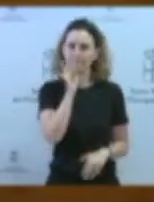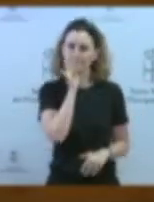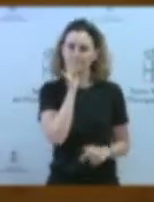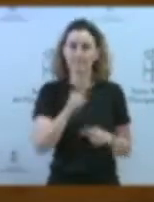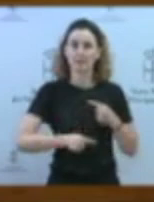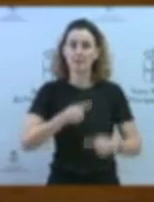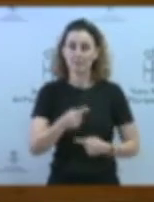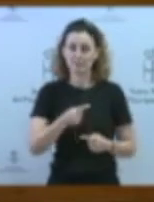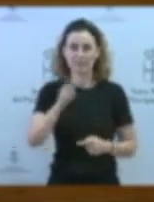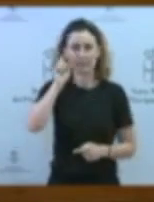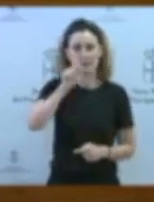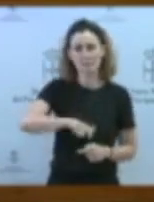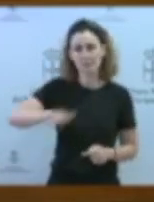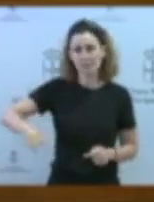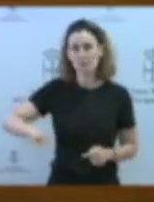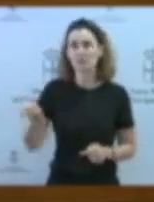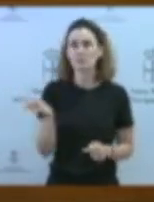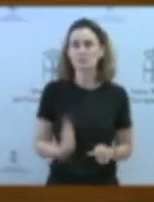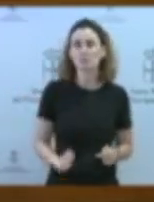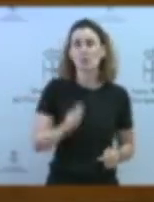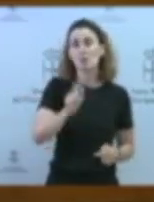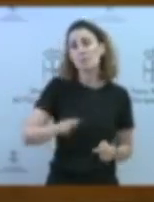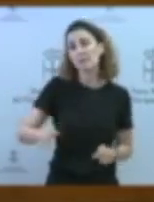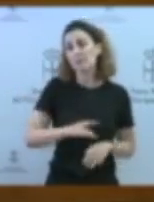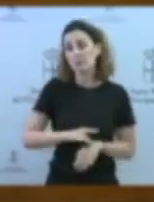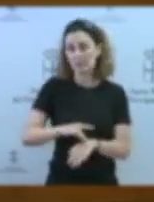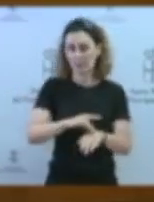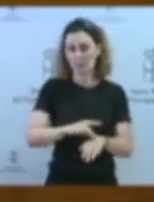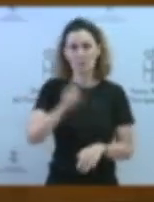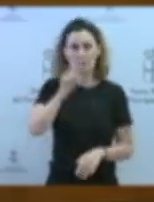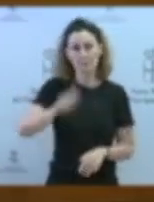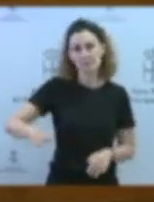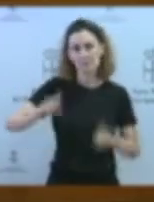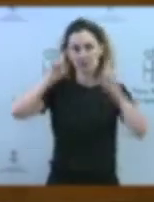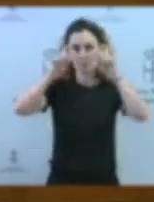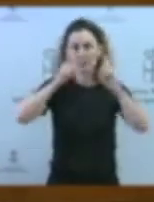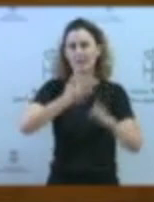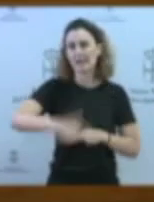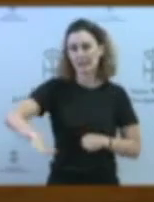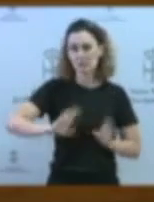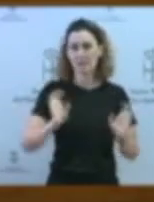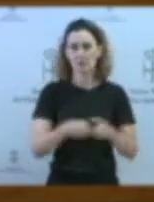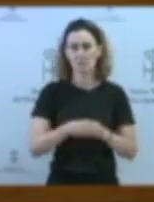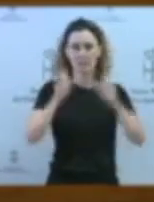la orientación, los profesionales educativos y el resto de la comunidad educativa han vivido y han sufrido en carne propia.